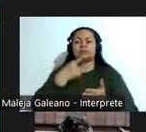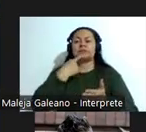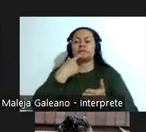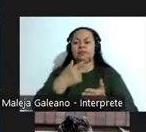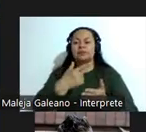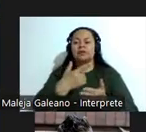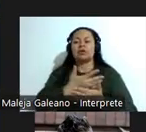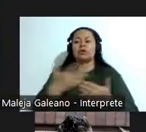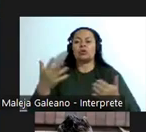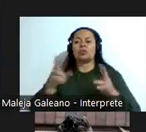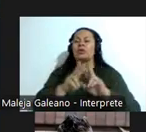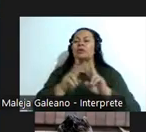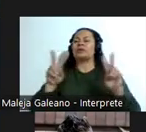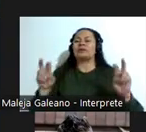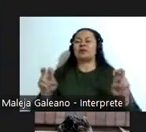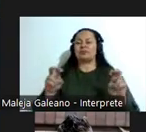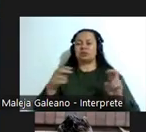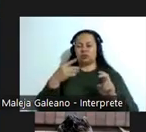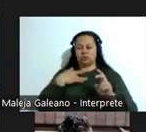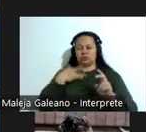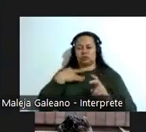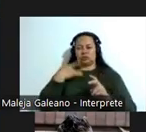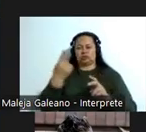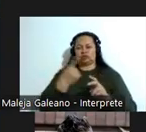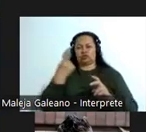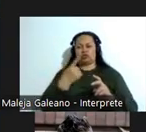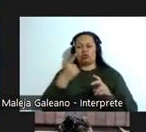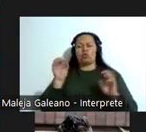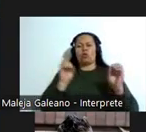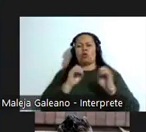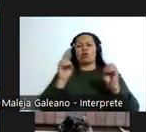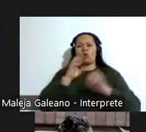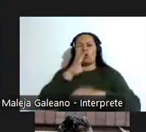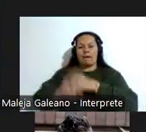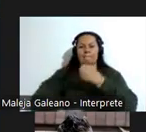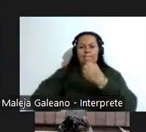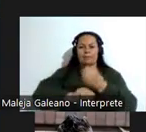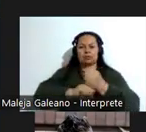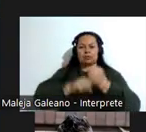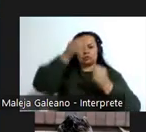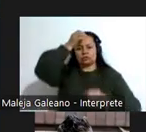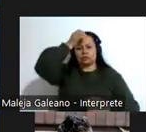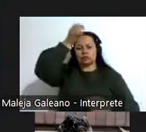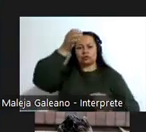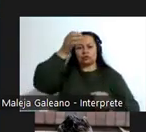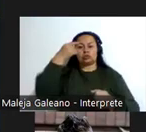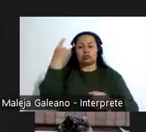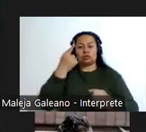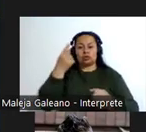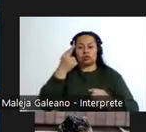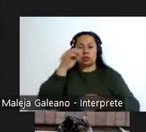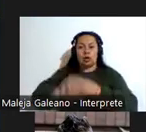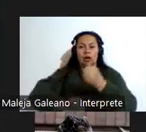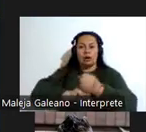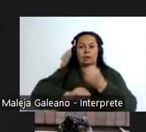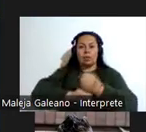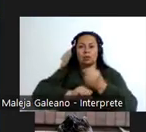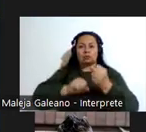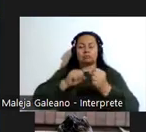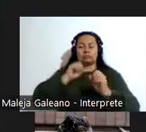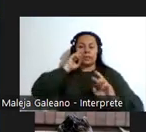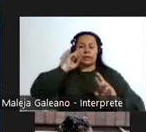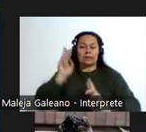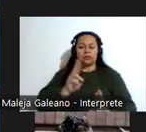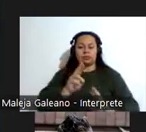es que sentirse una sola pieza o una parte del conocimiento, solamente una parte, permite reconocer que